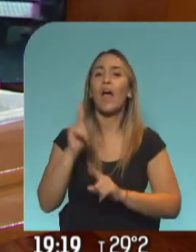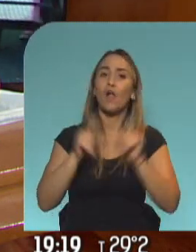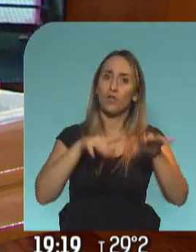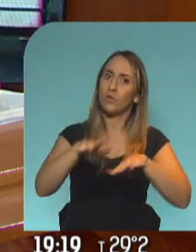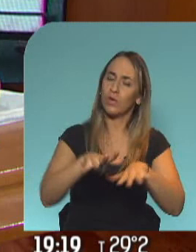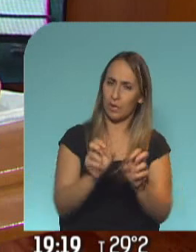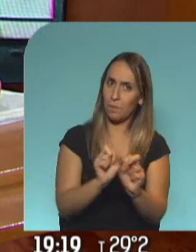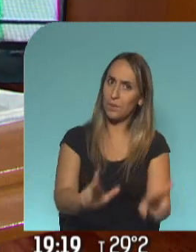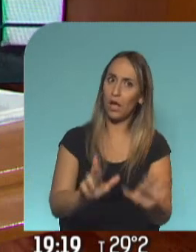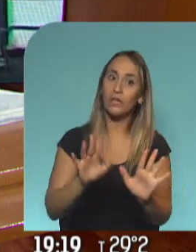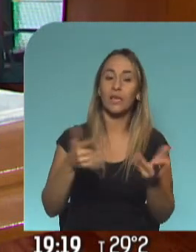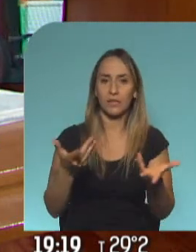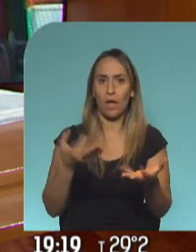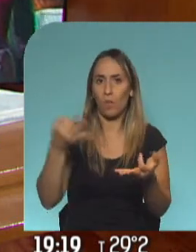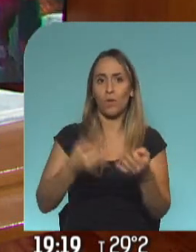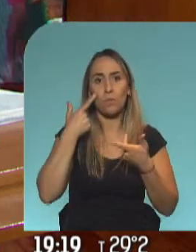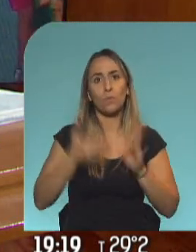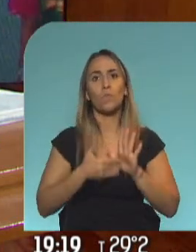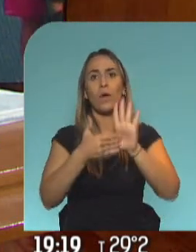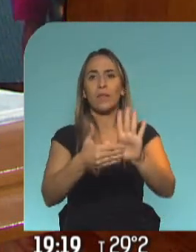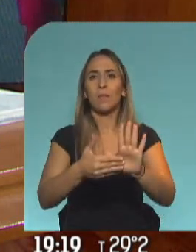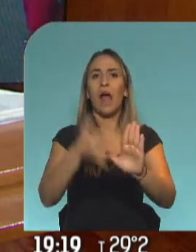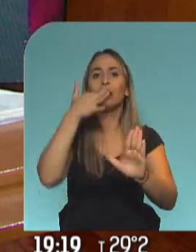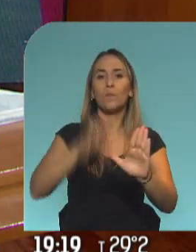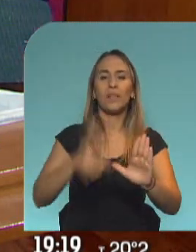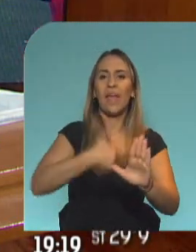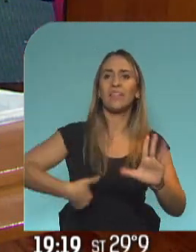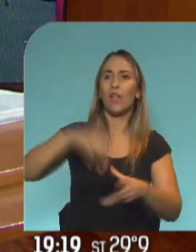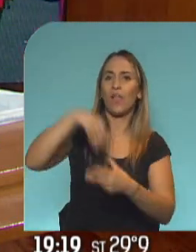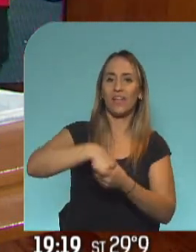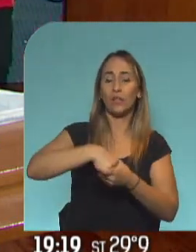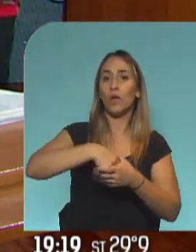esto es un buen panorama para entender la situación en el Estado, pero en el sector privado todavía es peor.